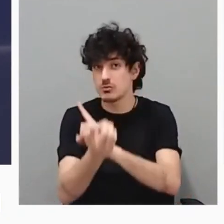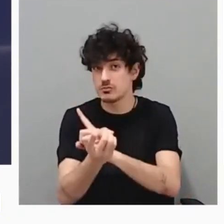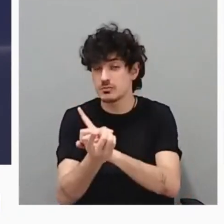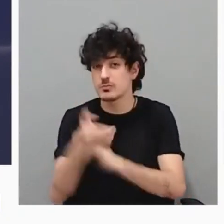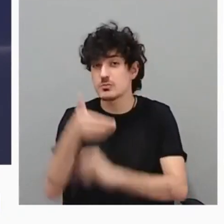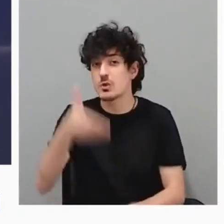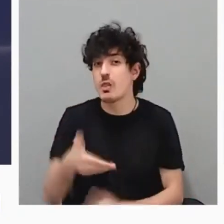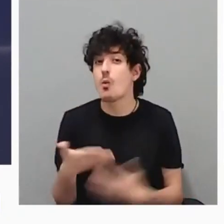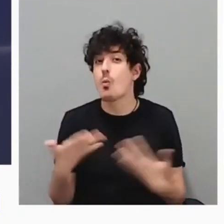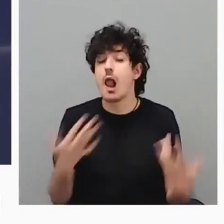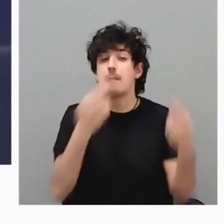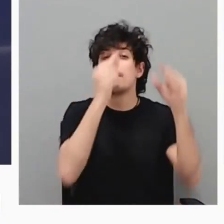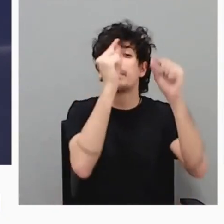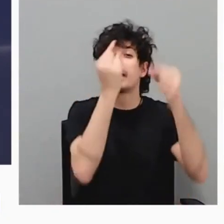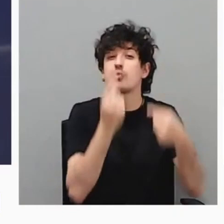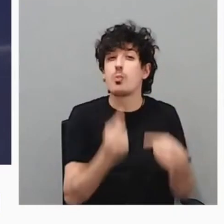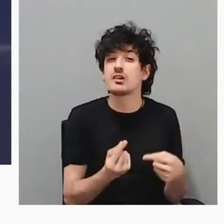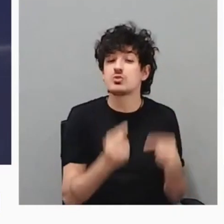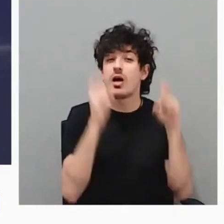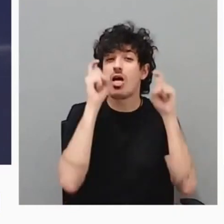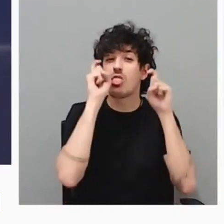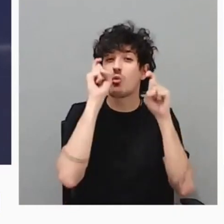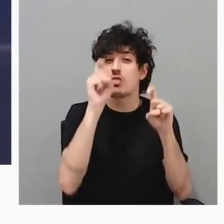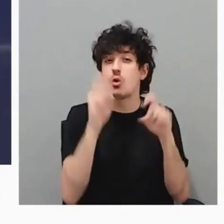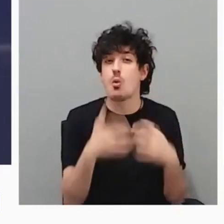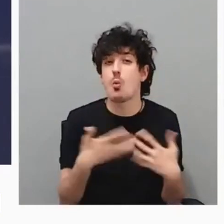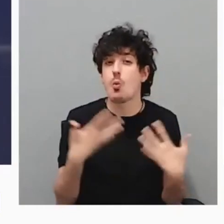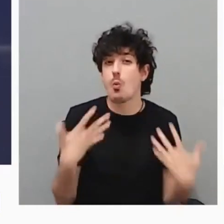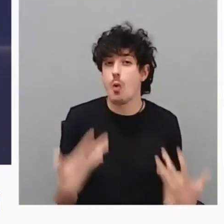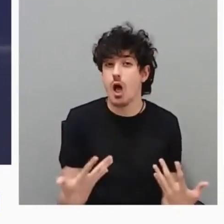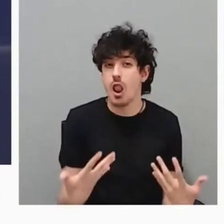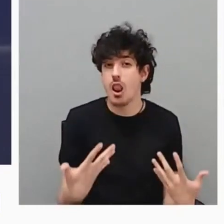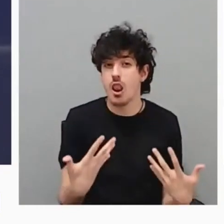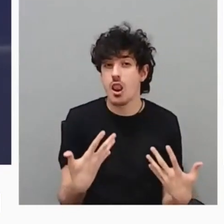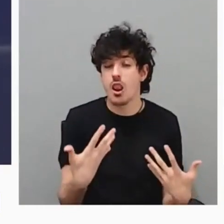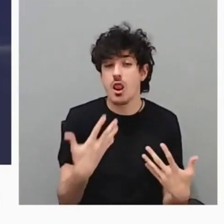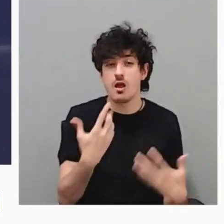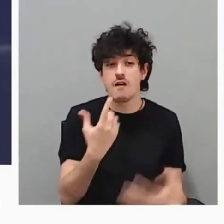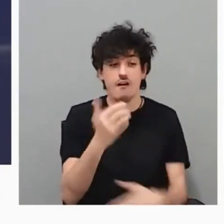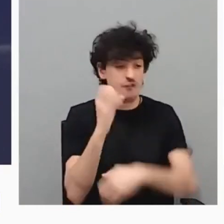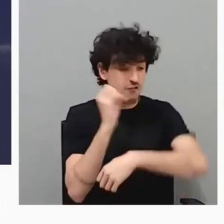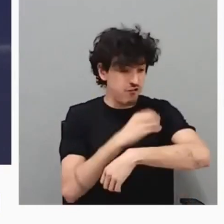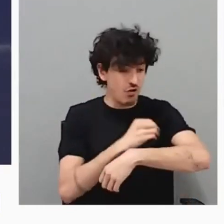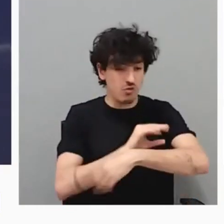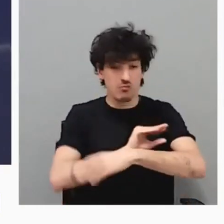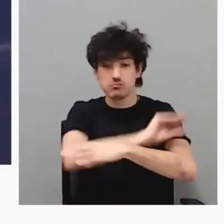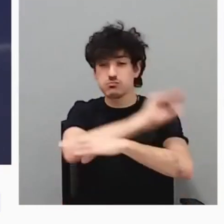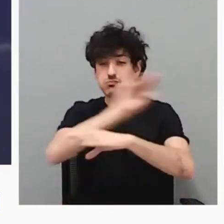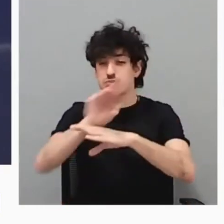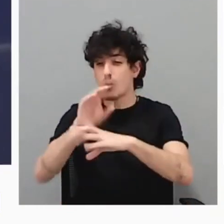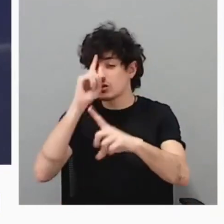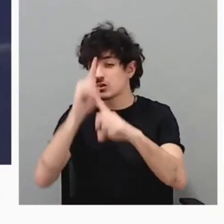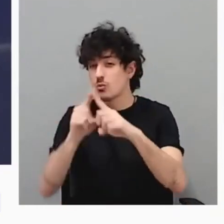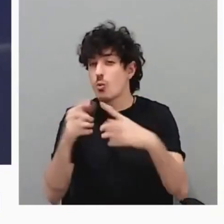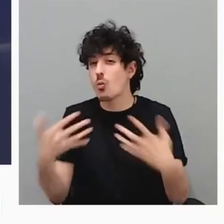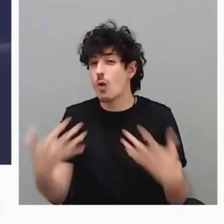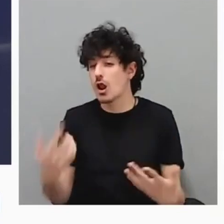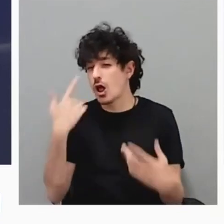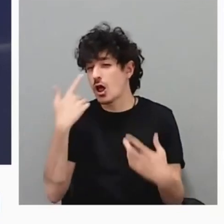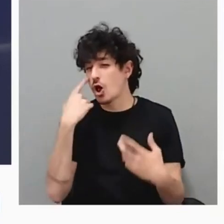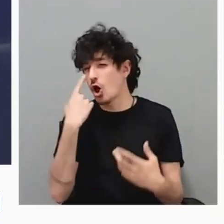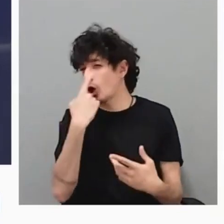presupuesto de educación? ¿Cuál es el destino que se tiene de esos fondos? ¿Cuál es la auditoría de calidad que se hace de ellos? ¿Cuál